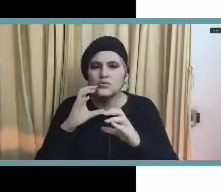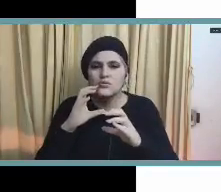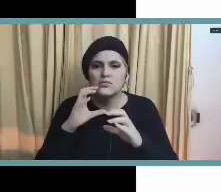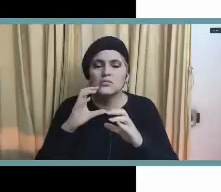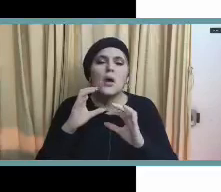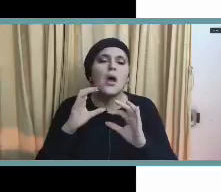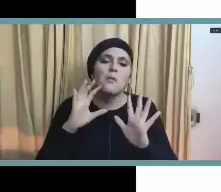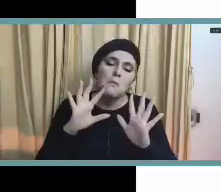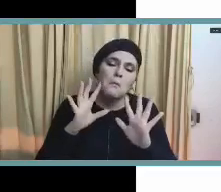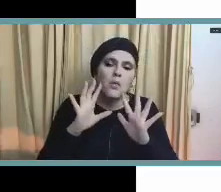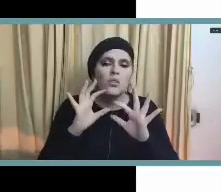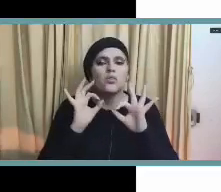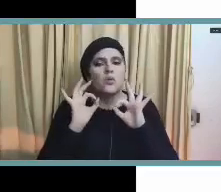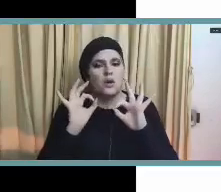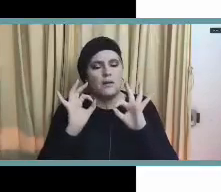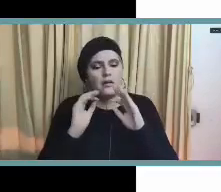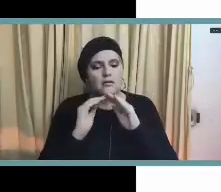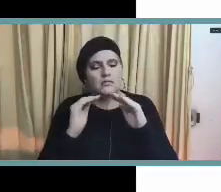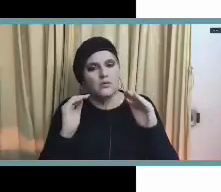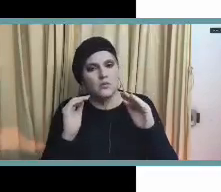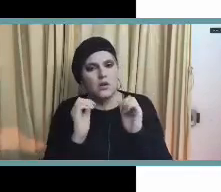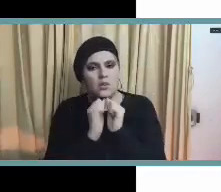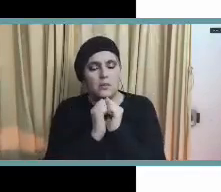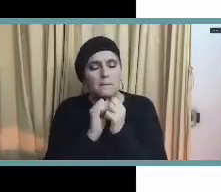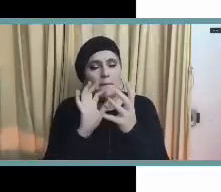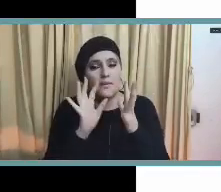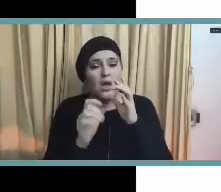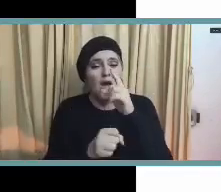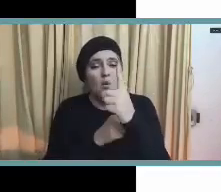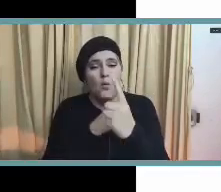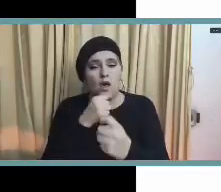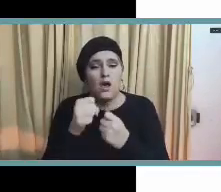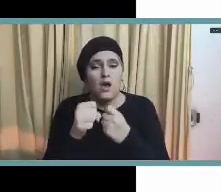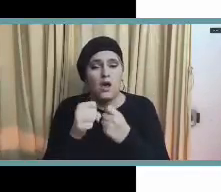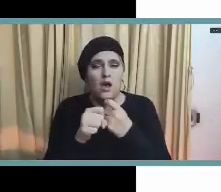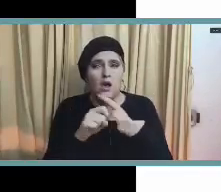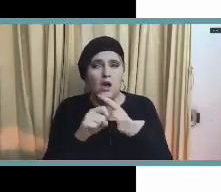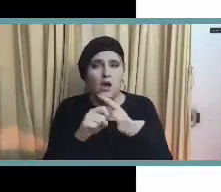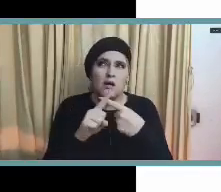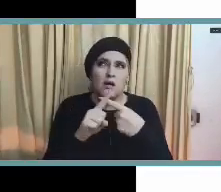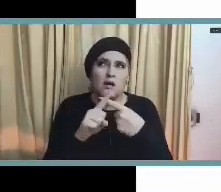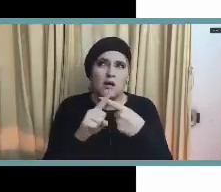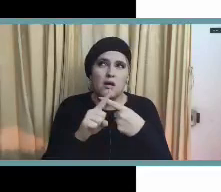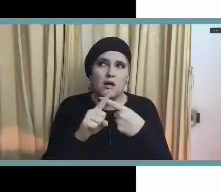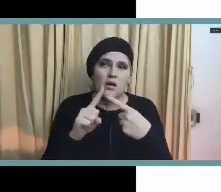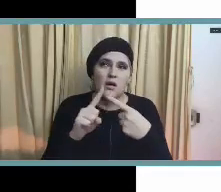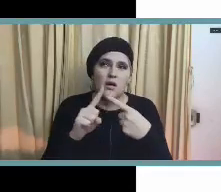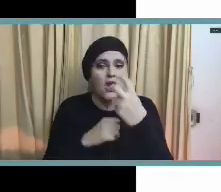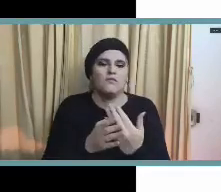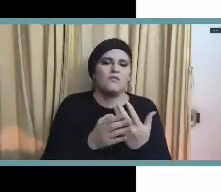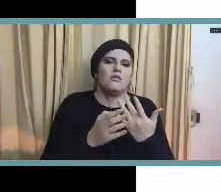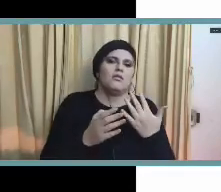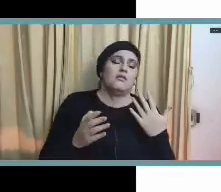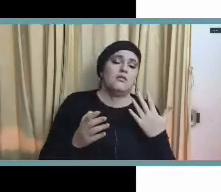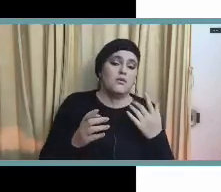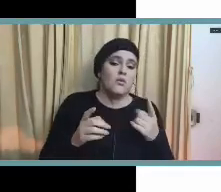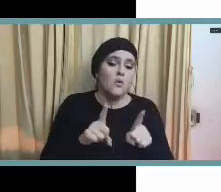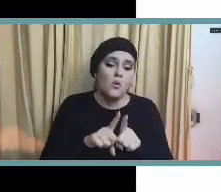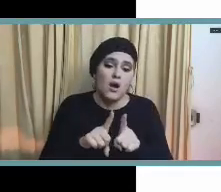Y puede ser que entre el año y medio y los 2 años tengan una regresión, y que eso también lo puse porque fue una de las